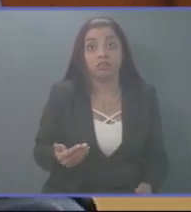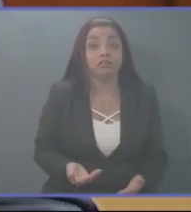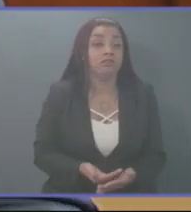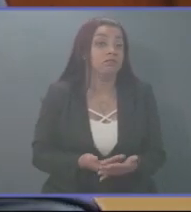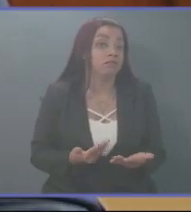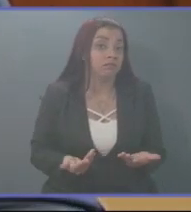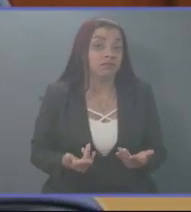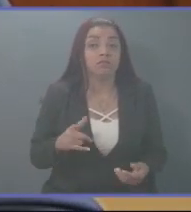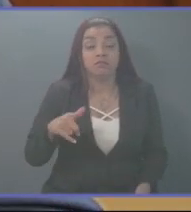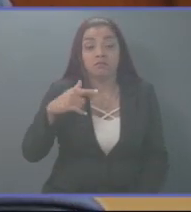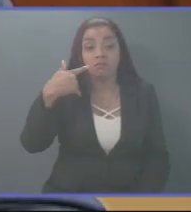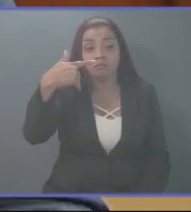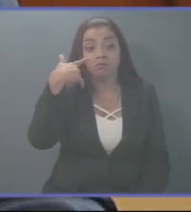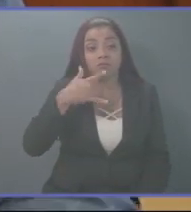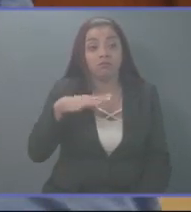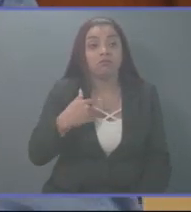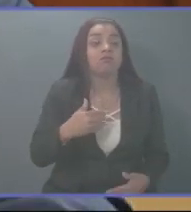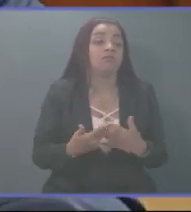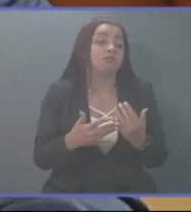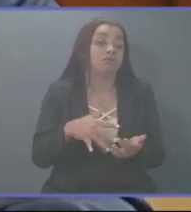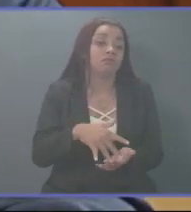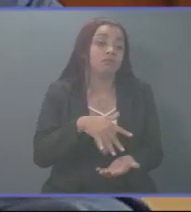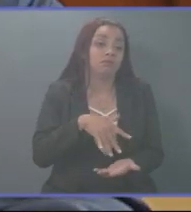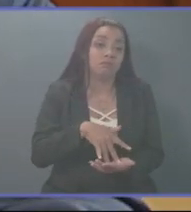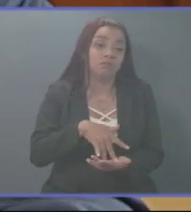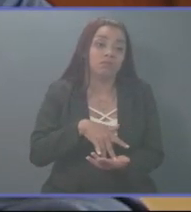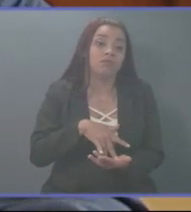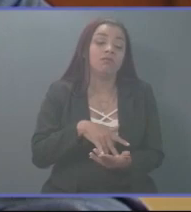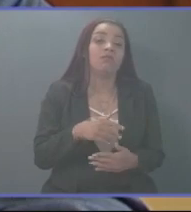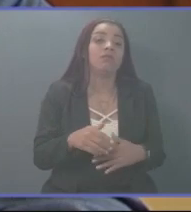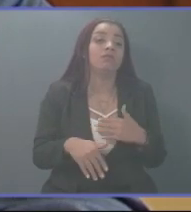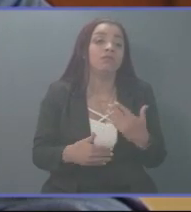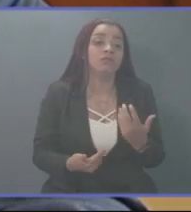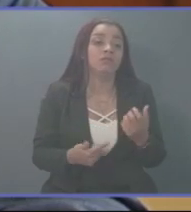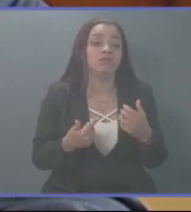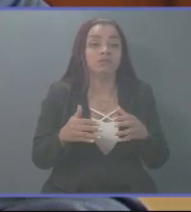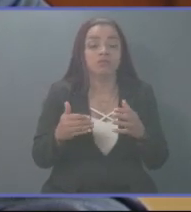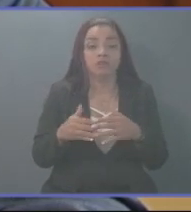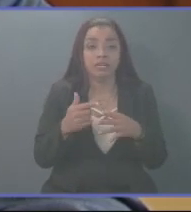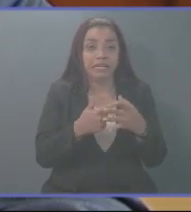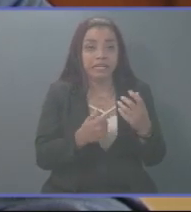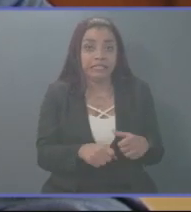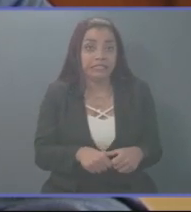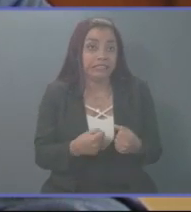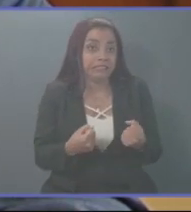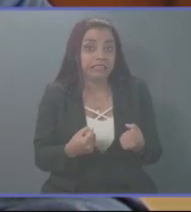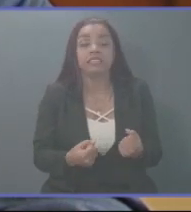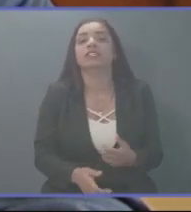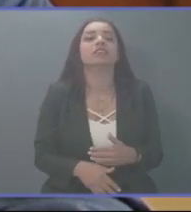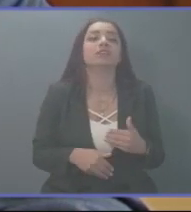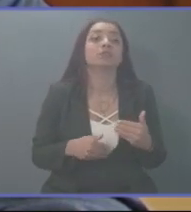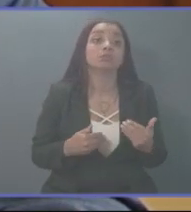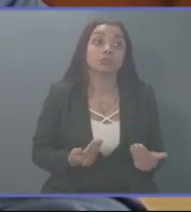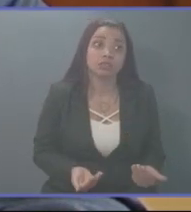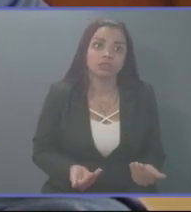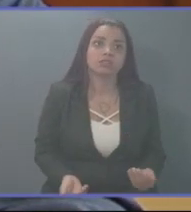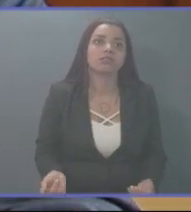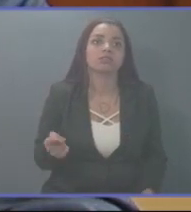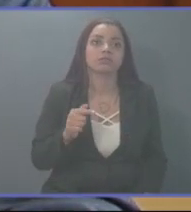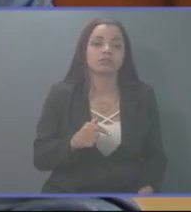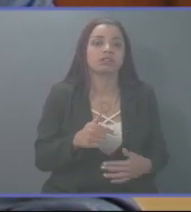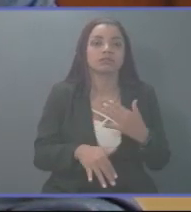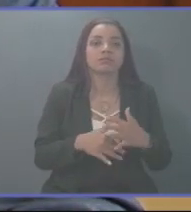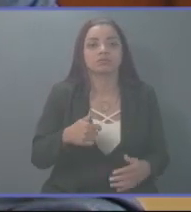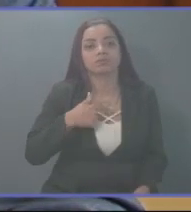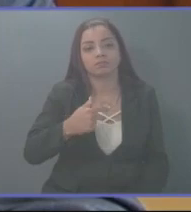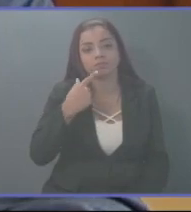un mayor riesgo de esta población al accionar de los grupos criminales y por ende una mayor